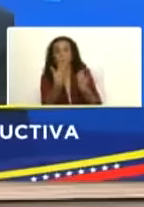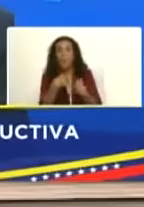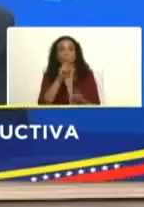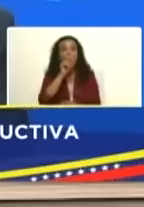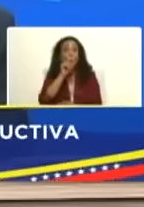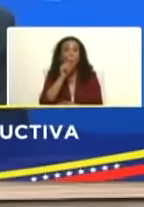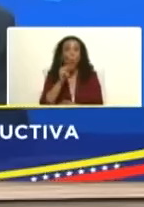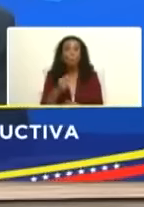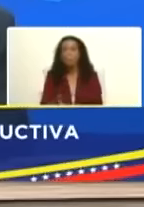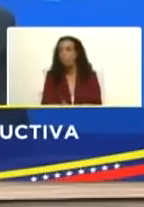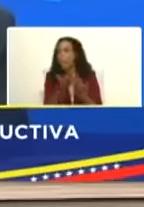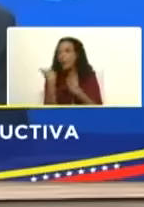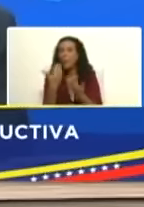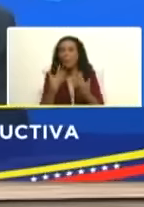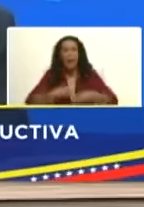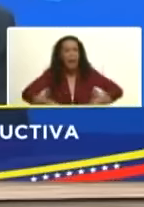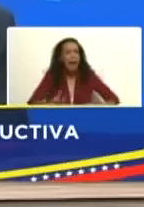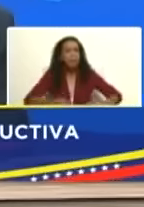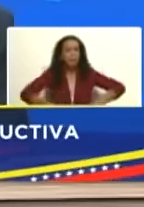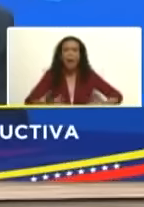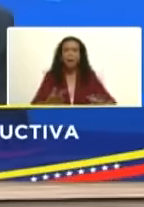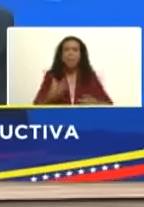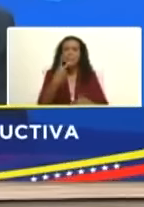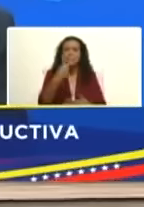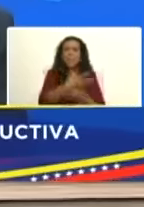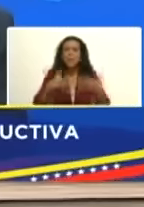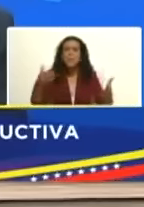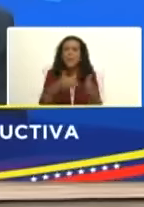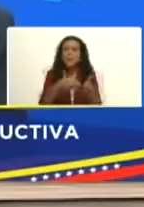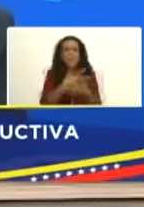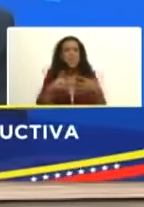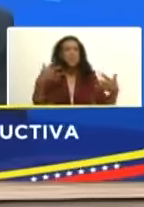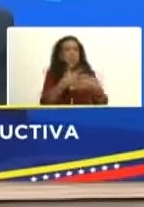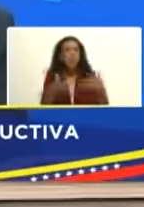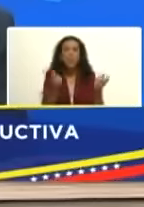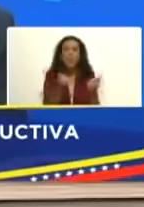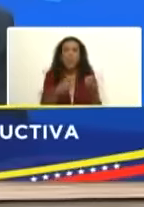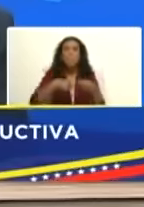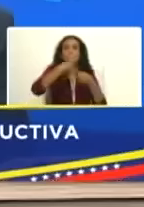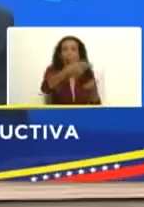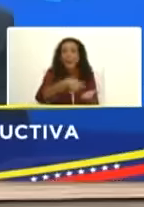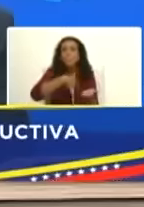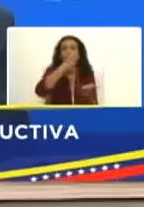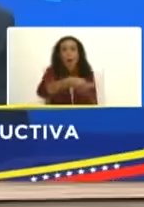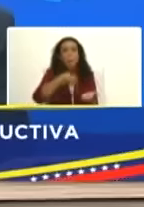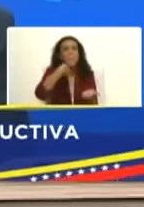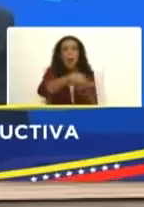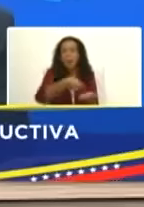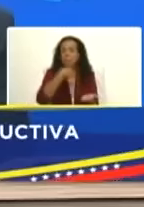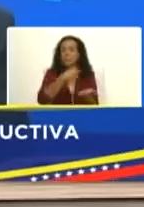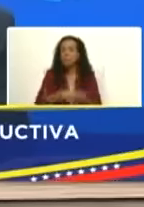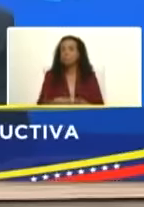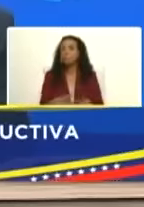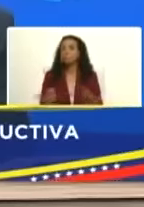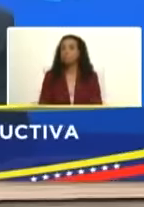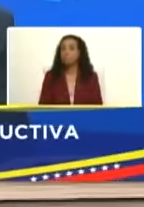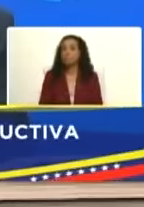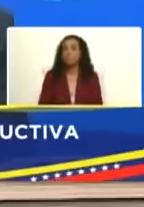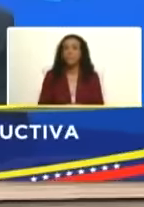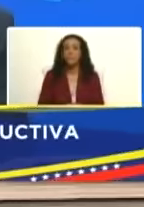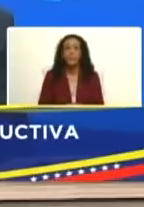para tirar para el cielo, se gastaban más de 7.000 millones de dólares en importaciones públicas.